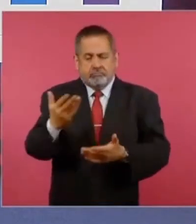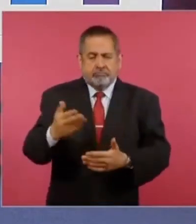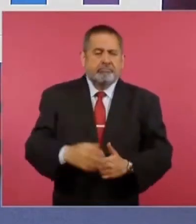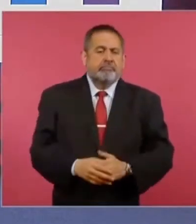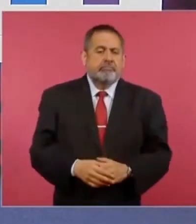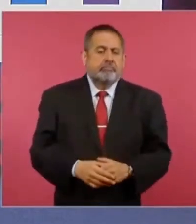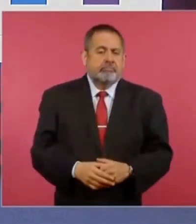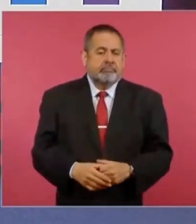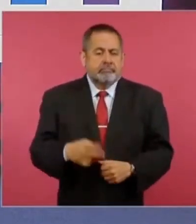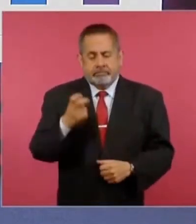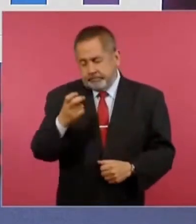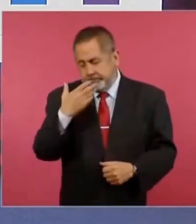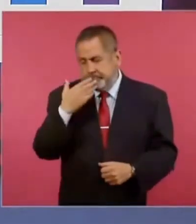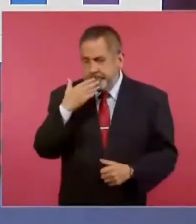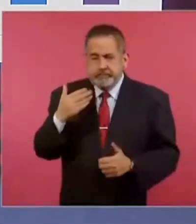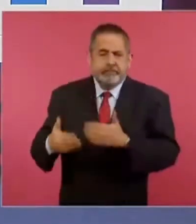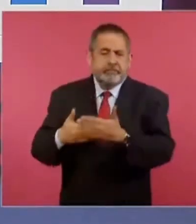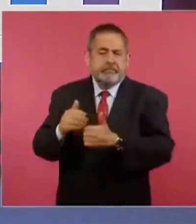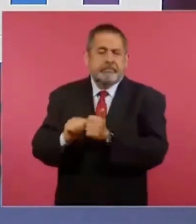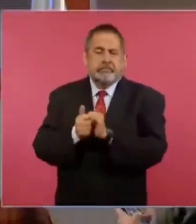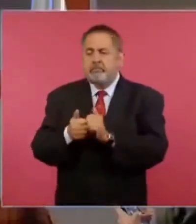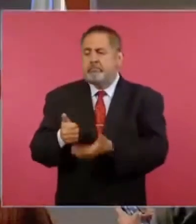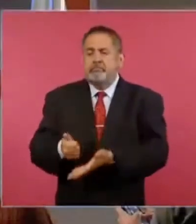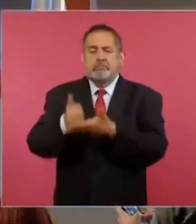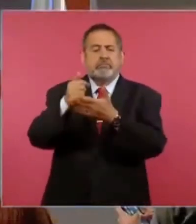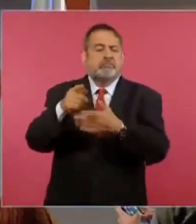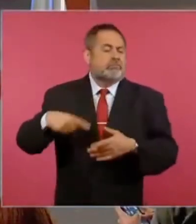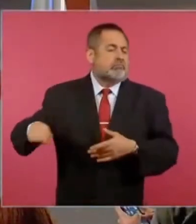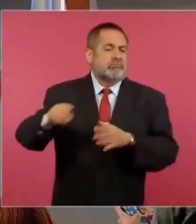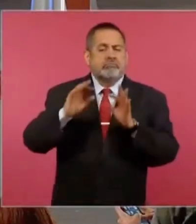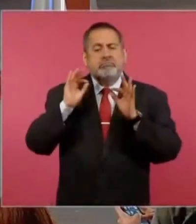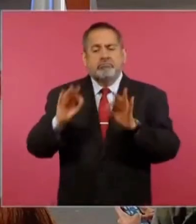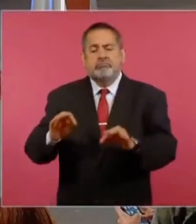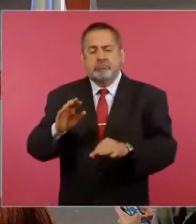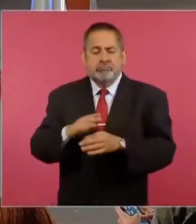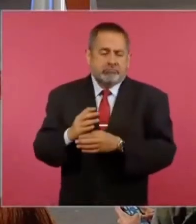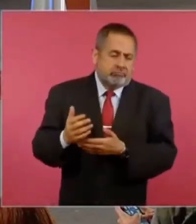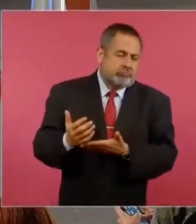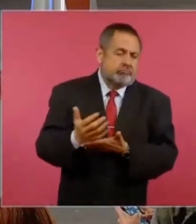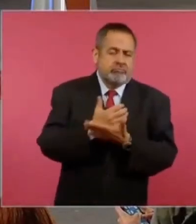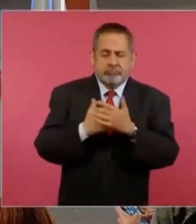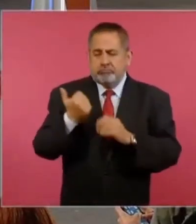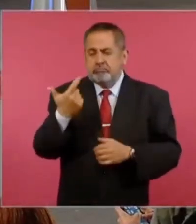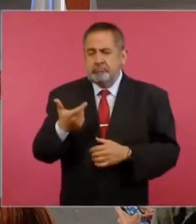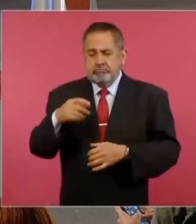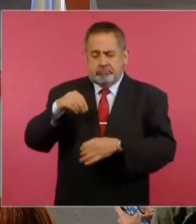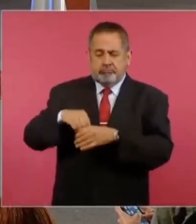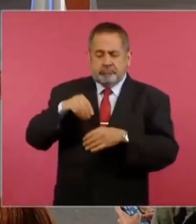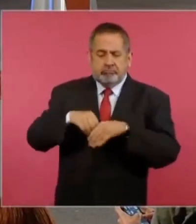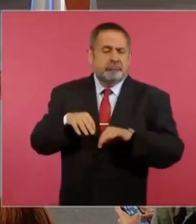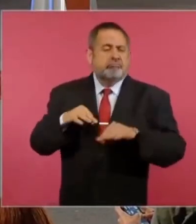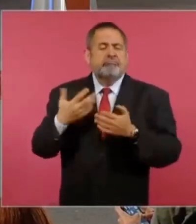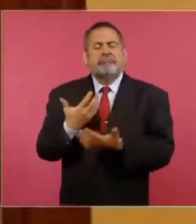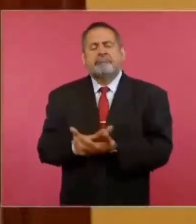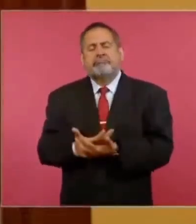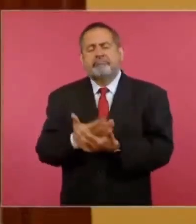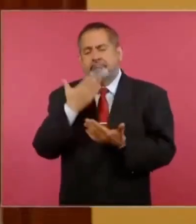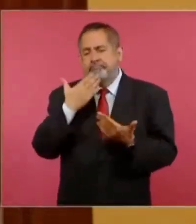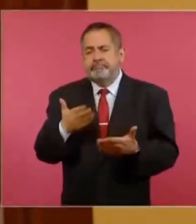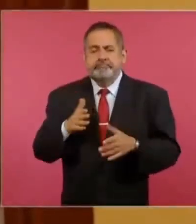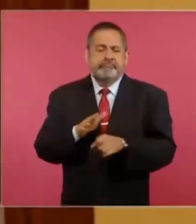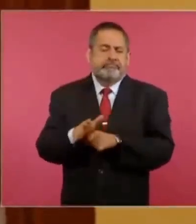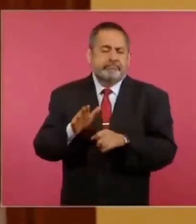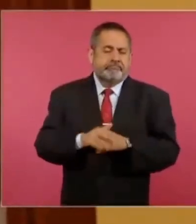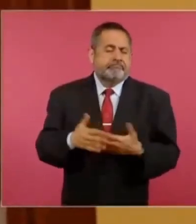Y eso les va a dar más ingresos para poder vivir con un